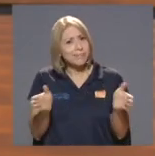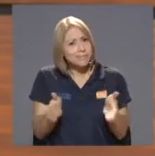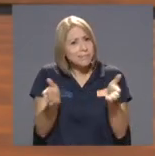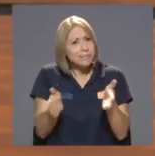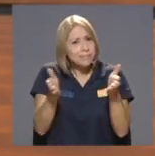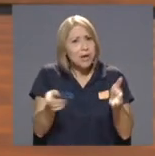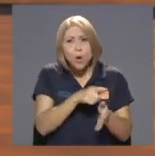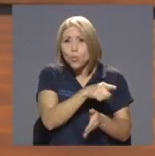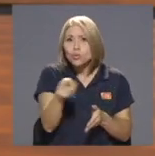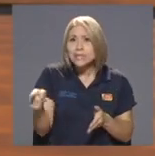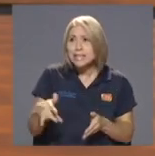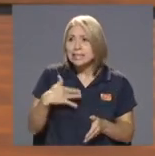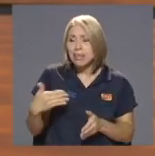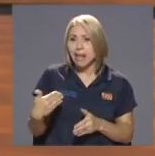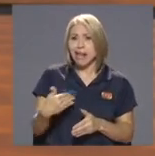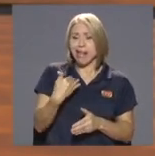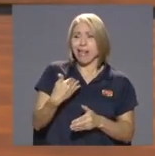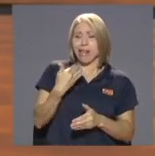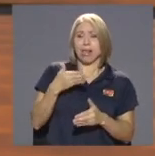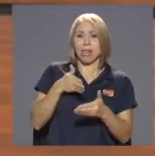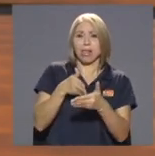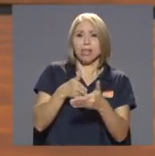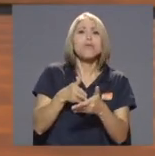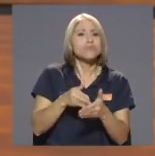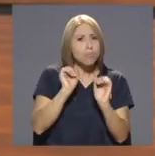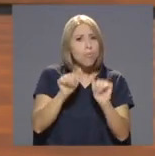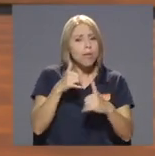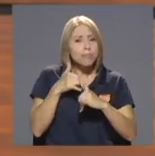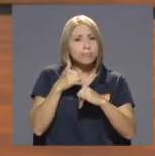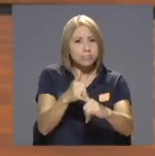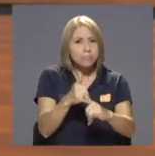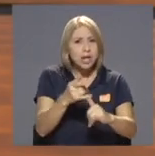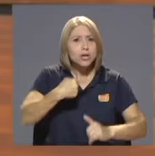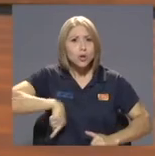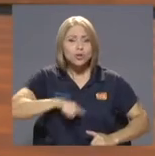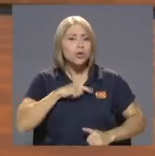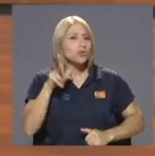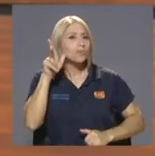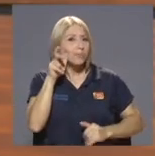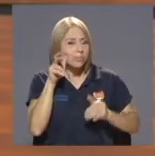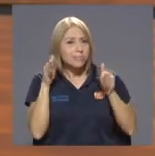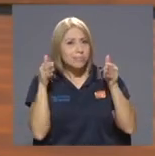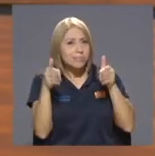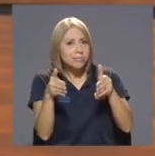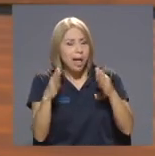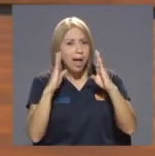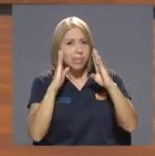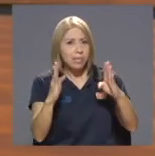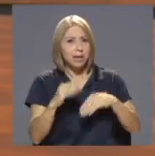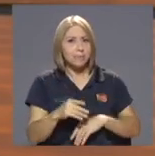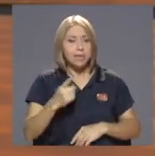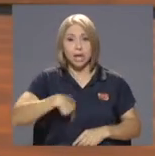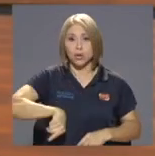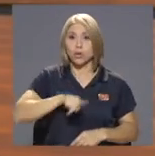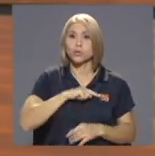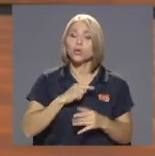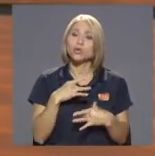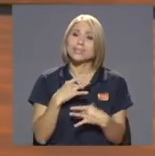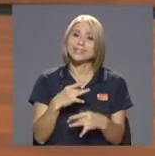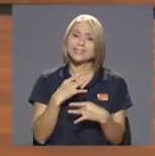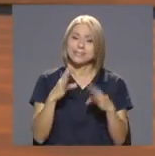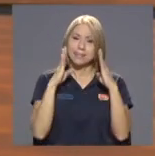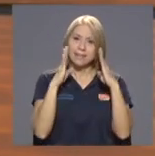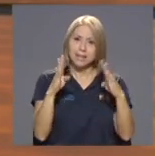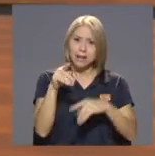adelante cualquier tipo de denuncia que se va a escuchar y que se va a atender. Por lo menos en el tiempo que hacemos nosotros en la administración, eso es parte de nuestro interés,